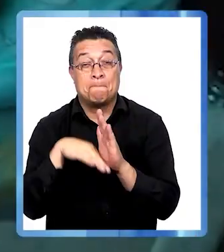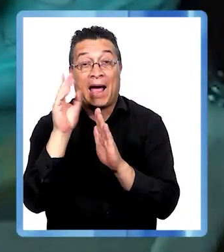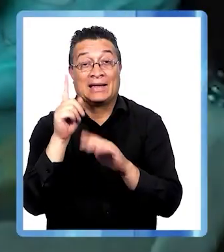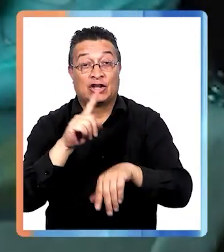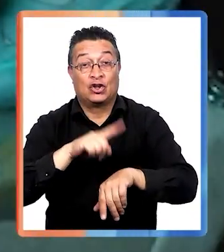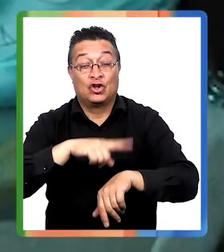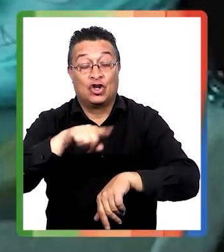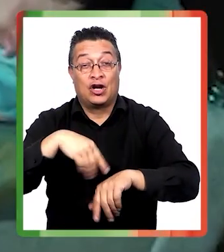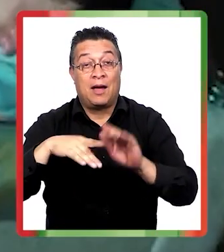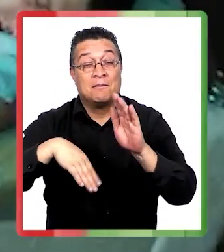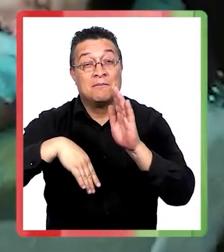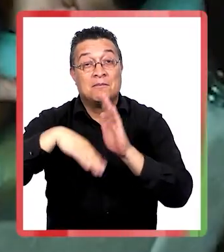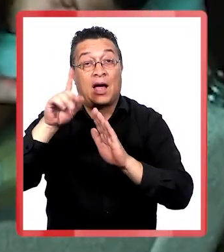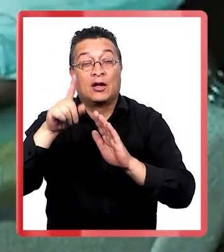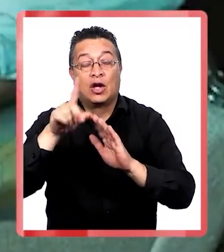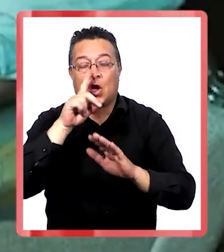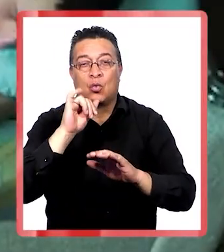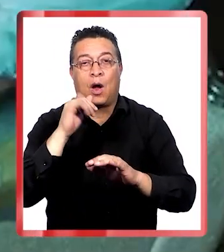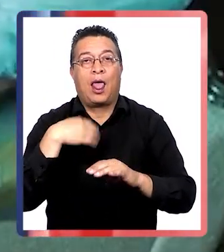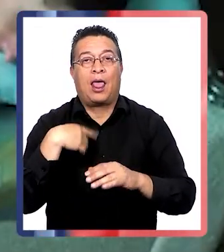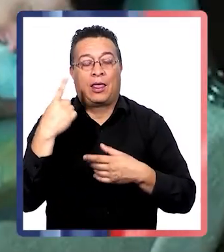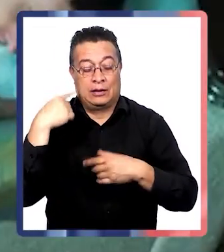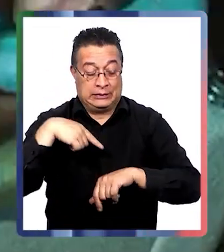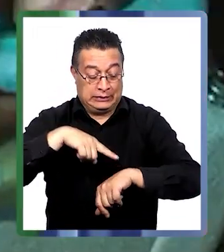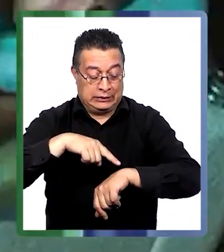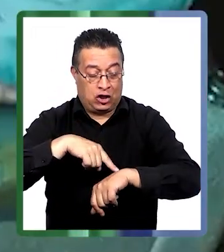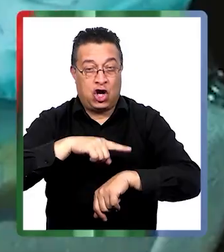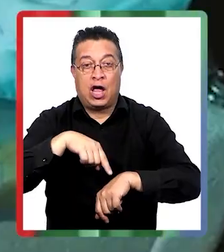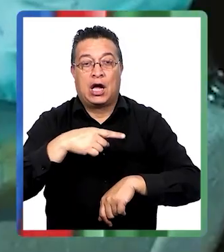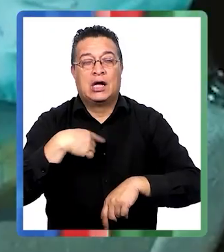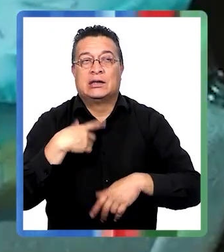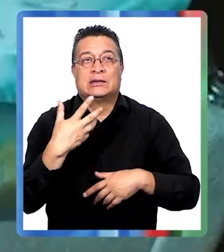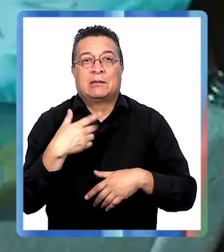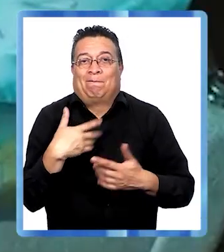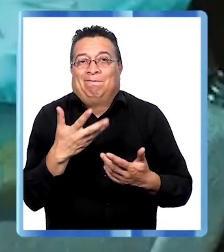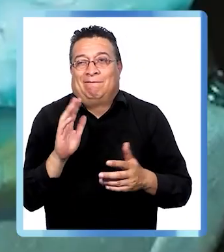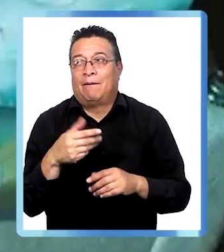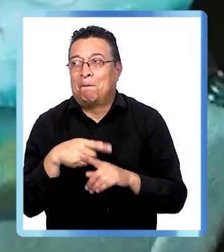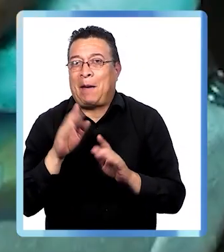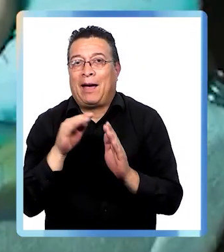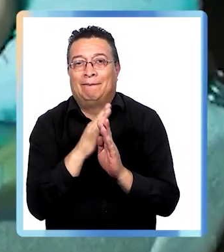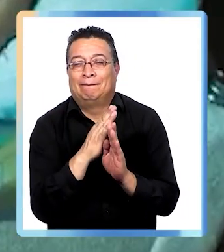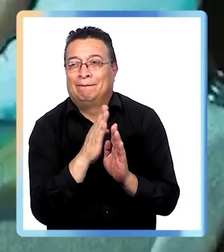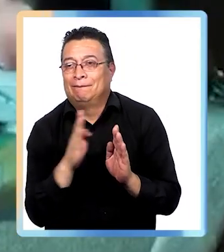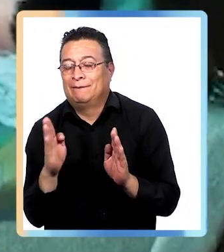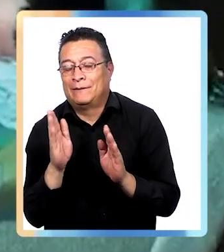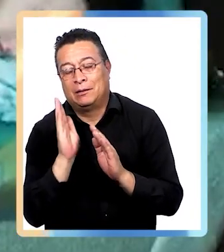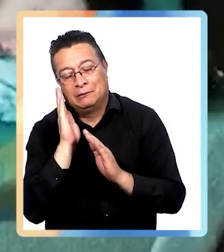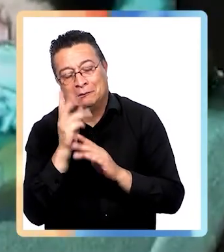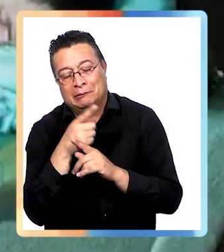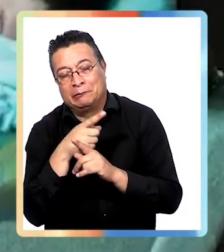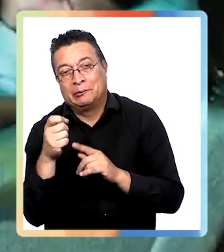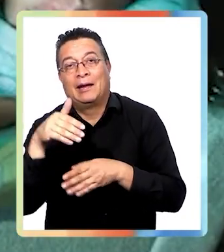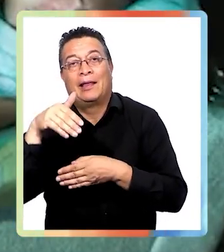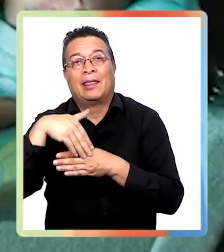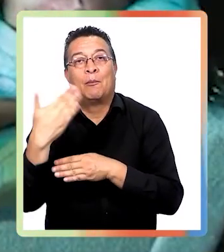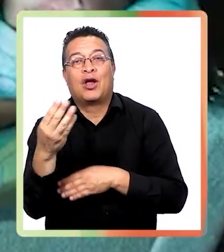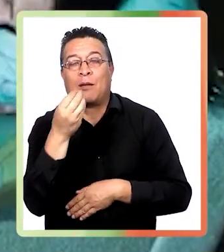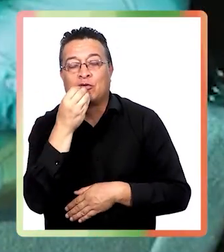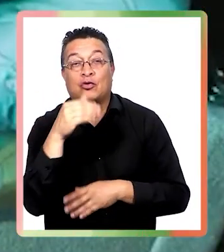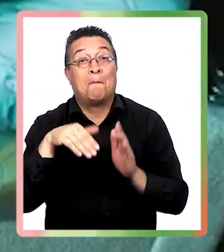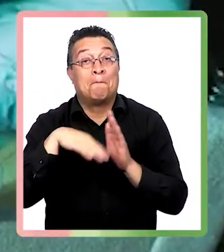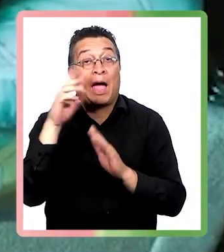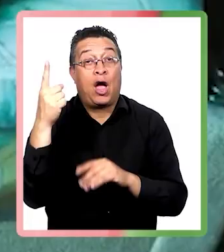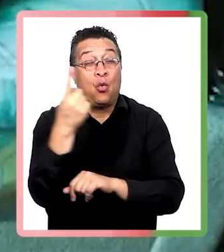excedemos de ese tiempo? Como que engañamos un poquito a nuestro reloj biológico interno. Entonces, las personas ya, cuando por